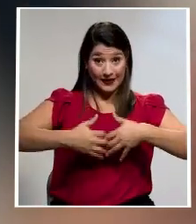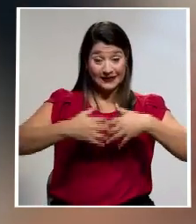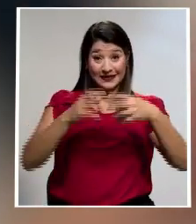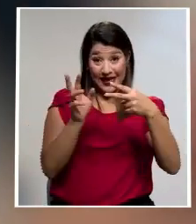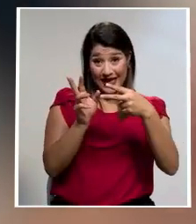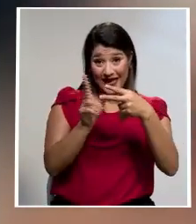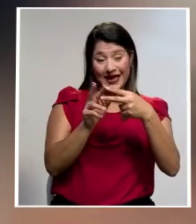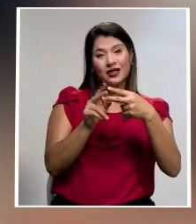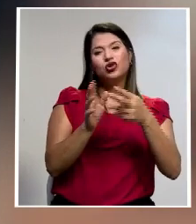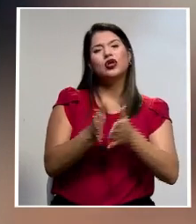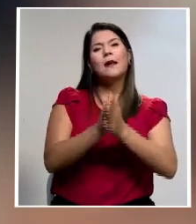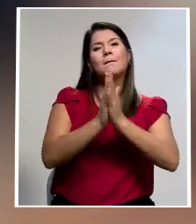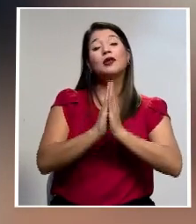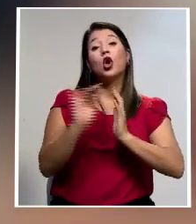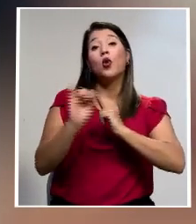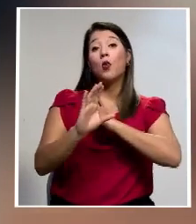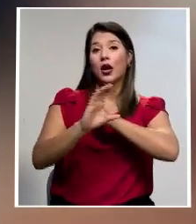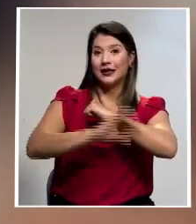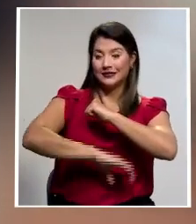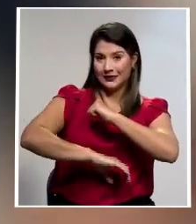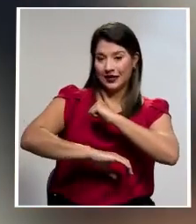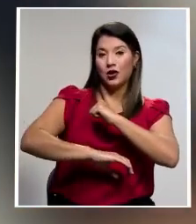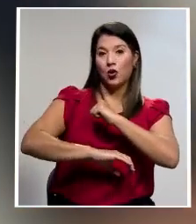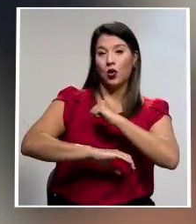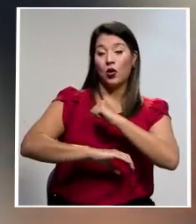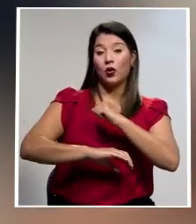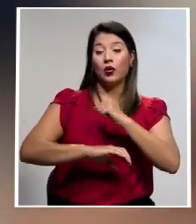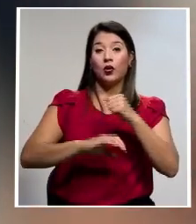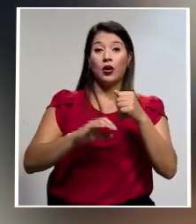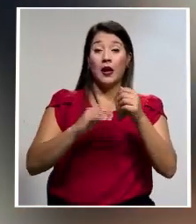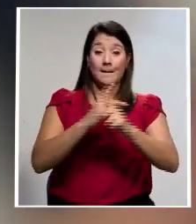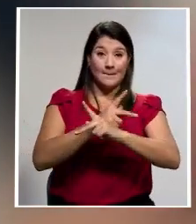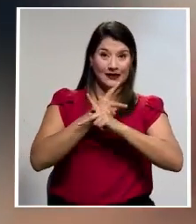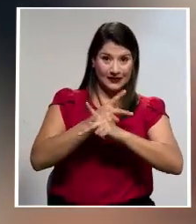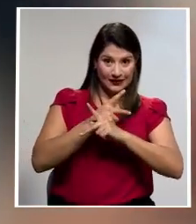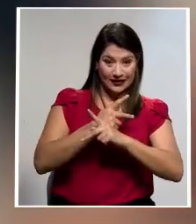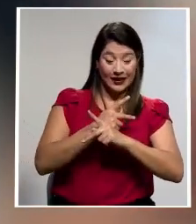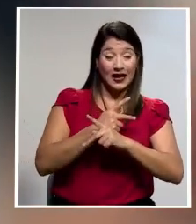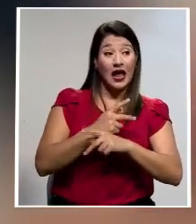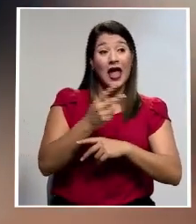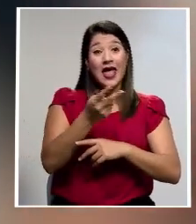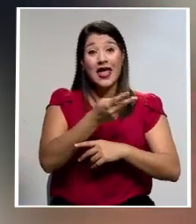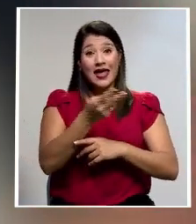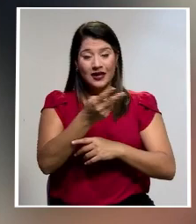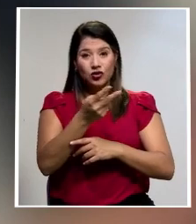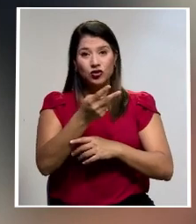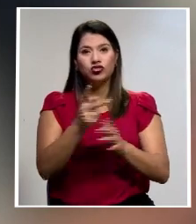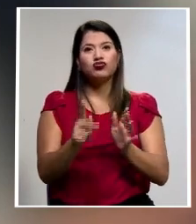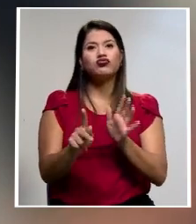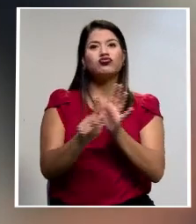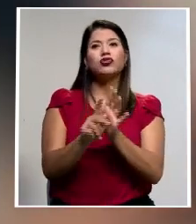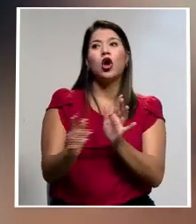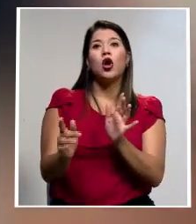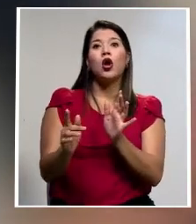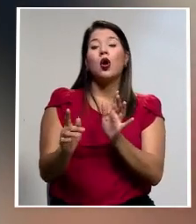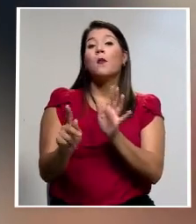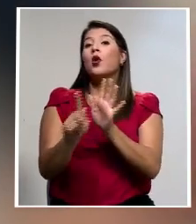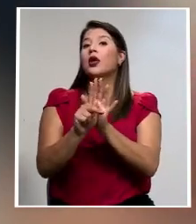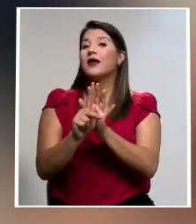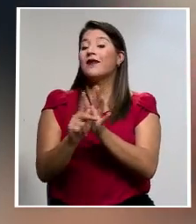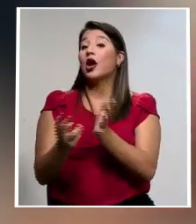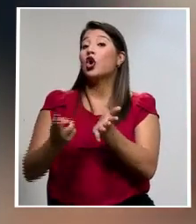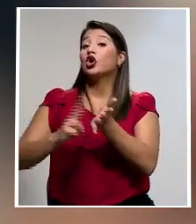solicitado como medida cautelar que se abstengan y se les prohíba contratar con el Estado, se